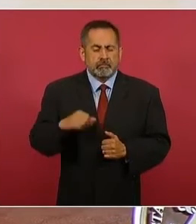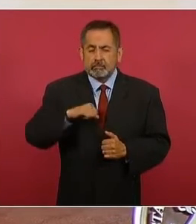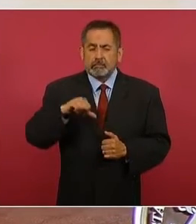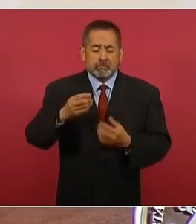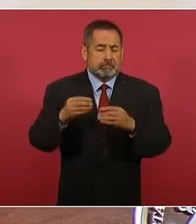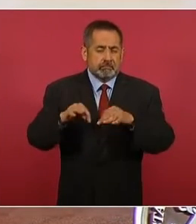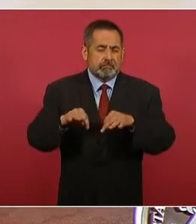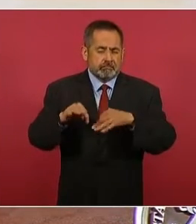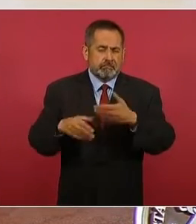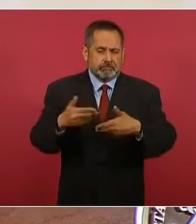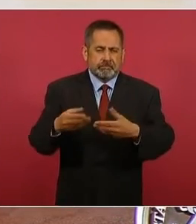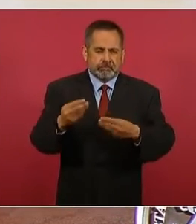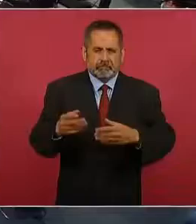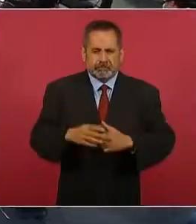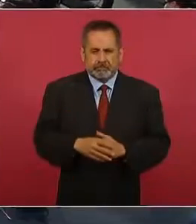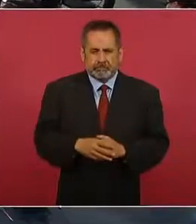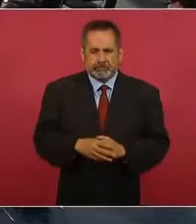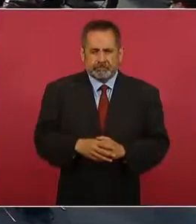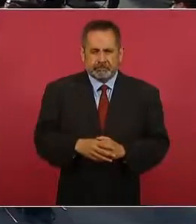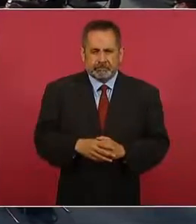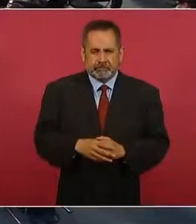bastante trabajo.